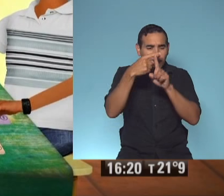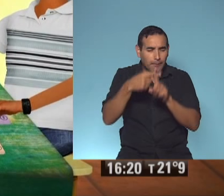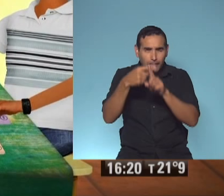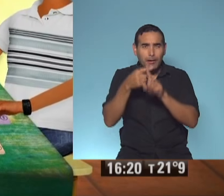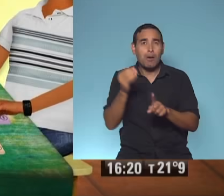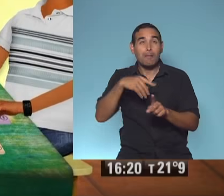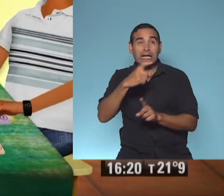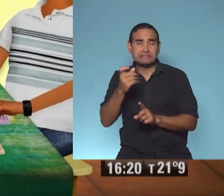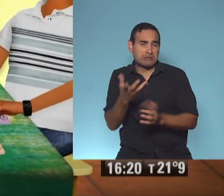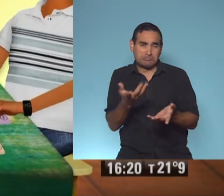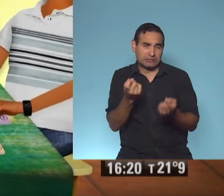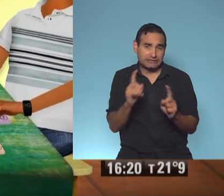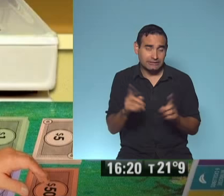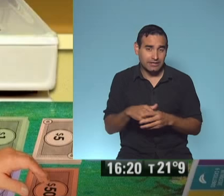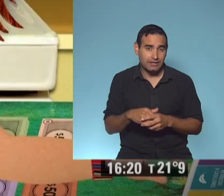cuenta.